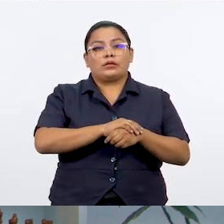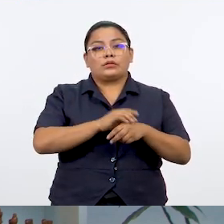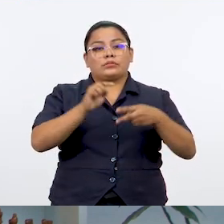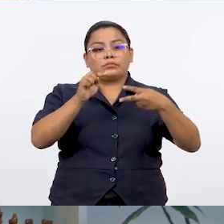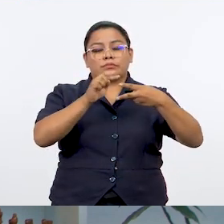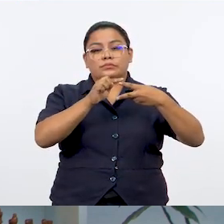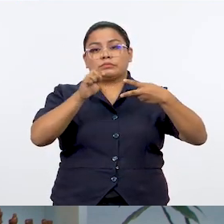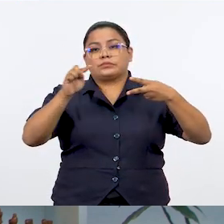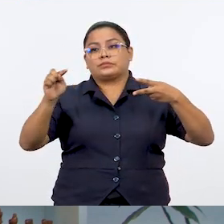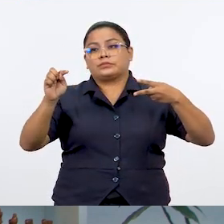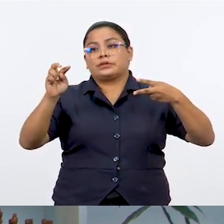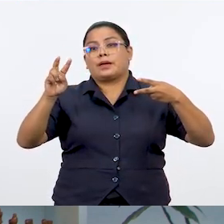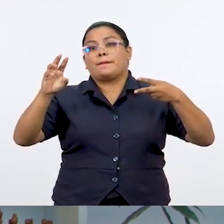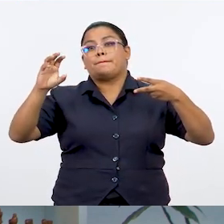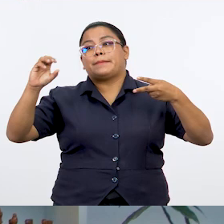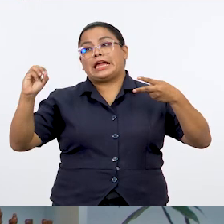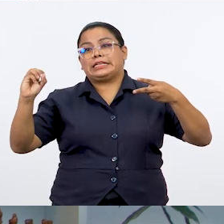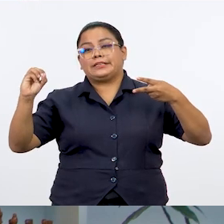20 girasoles.